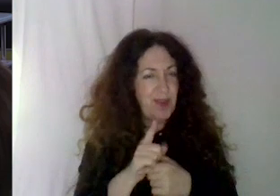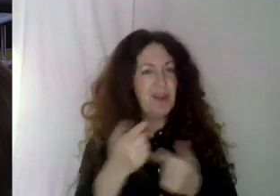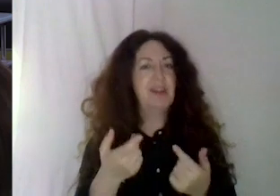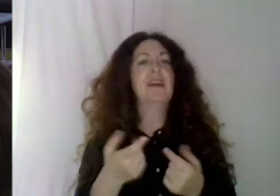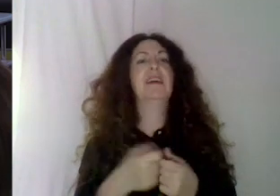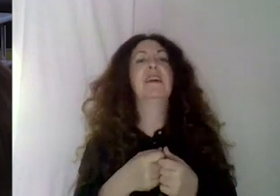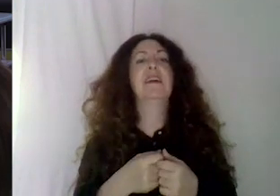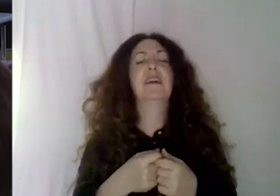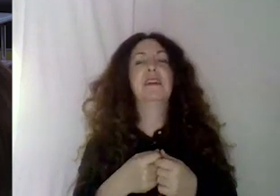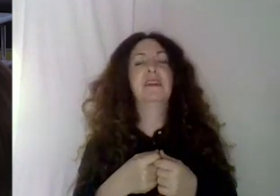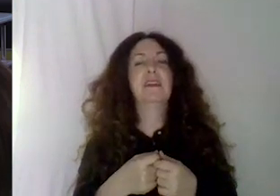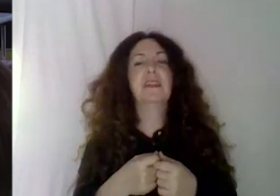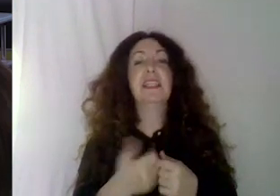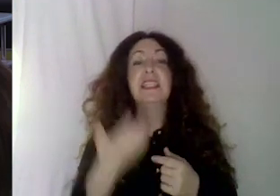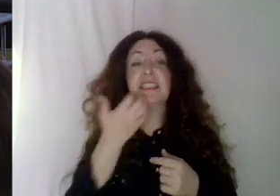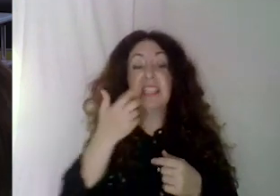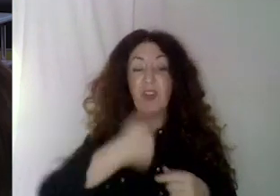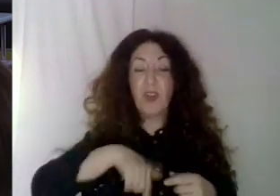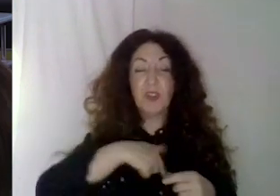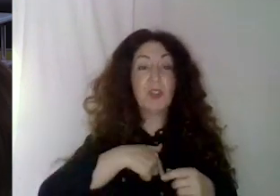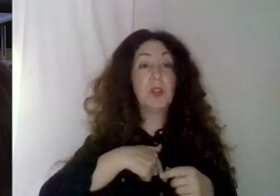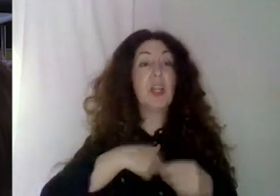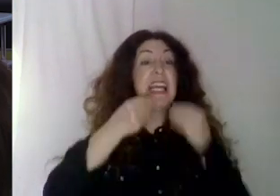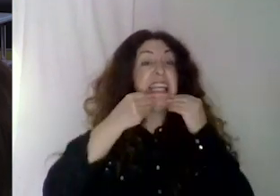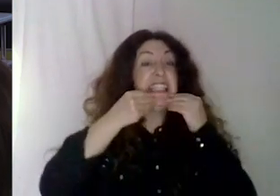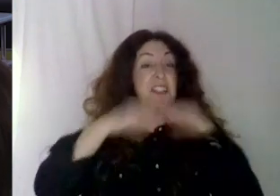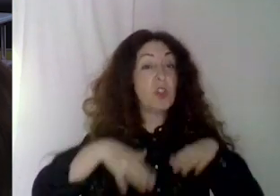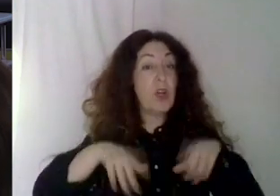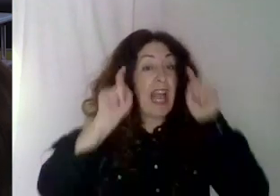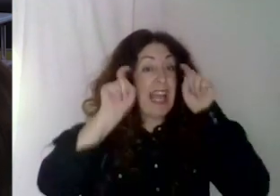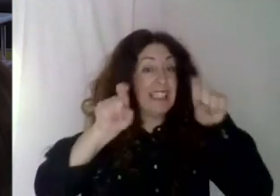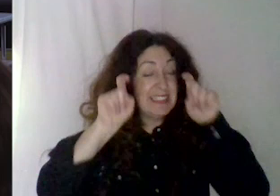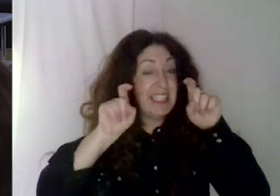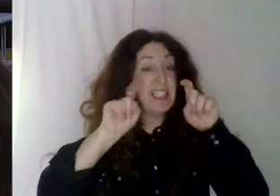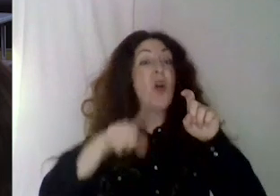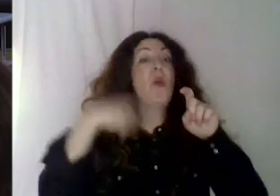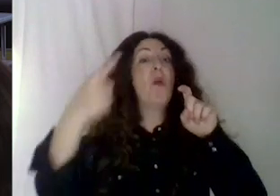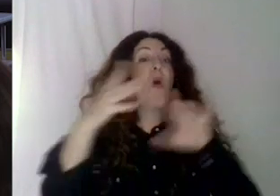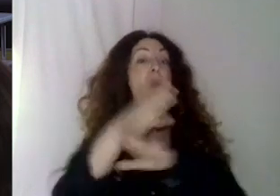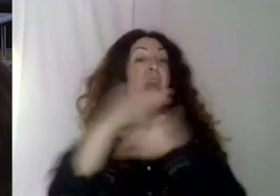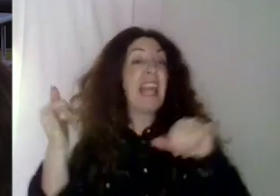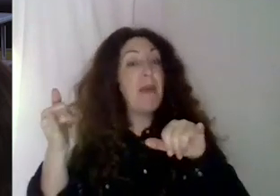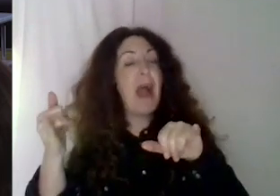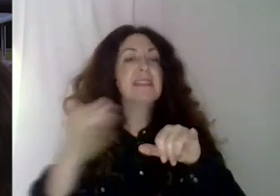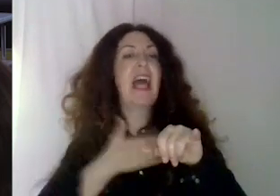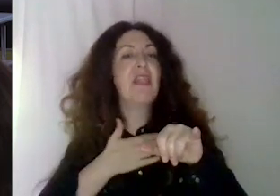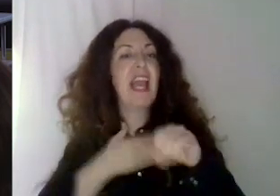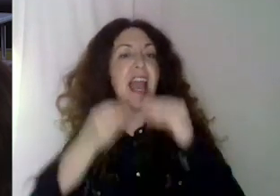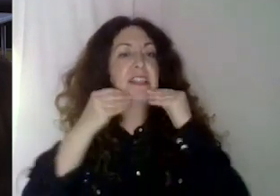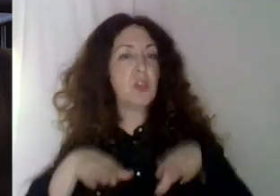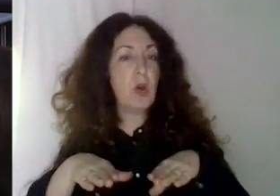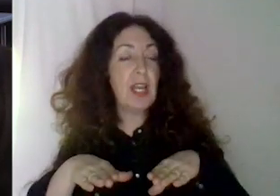nosotros enseñamos esa historia, la revancha de la historia es que está absolutamente desconstruyendo la